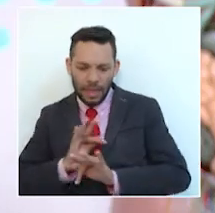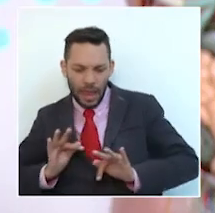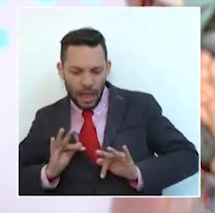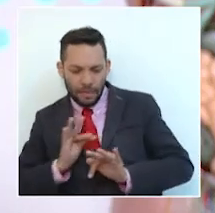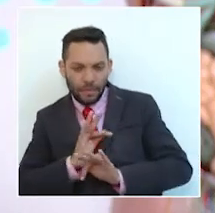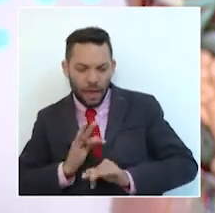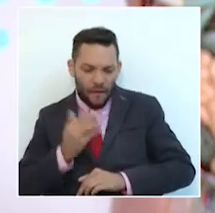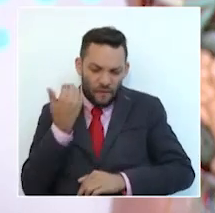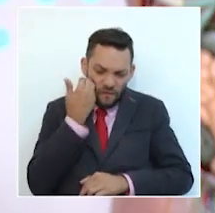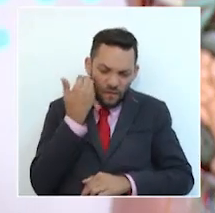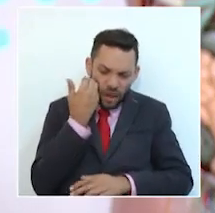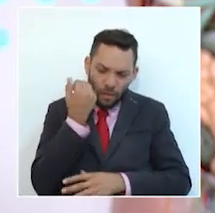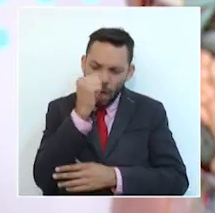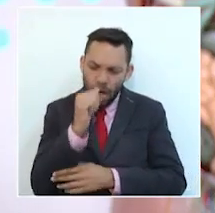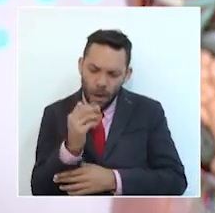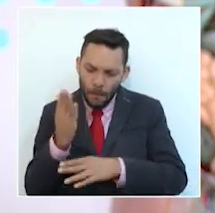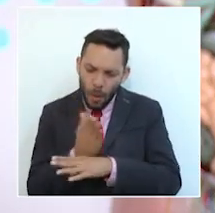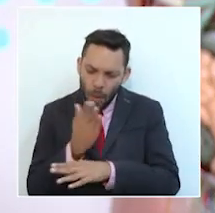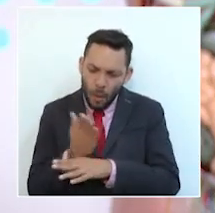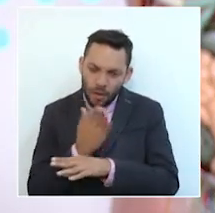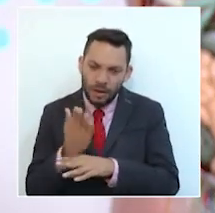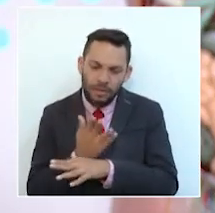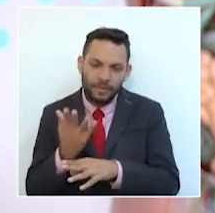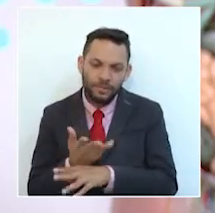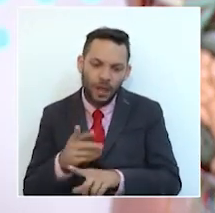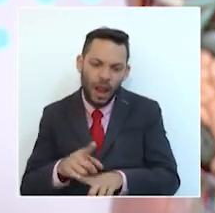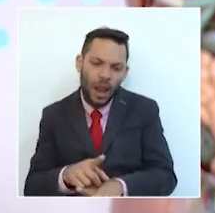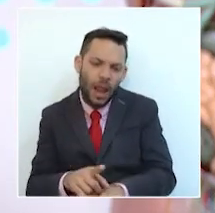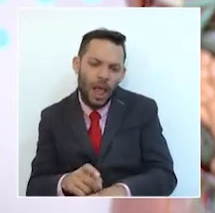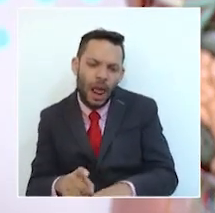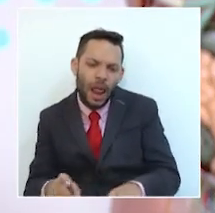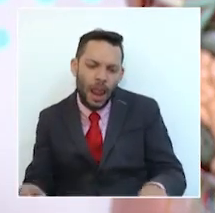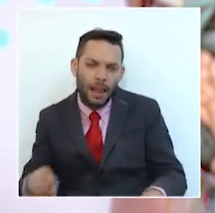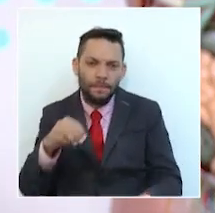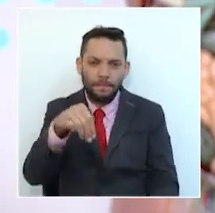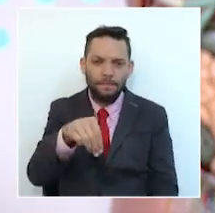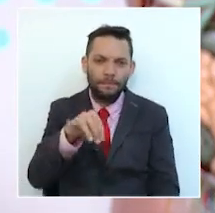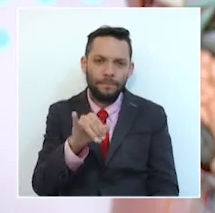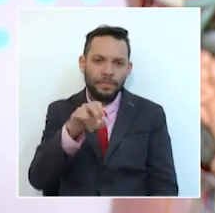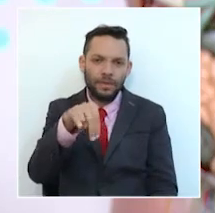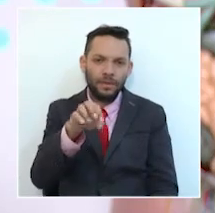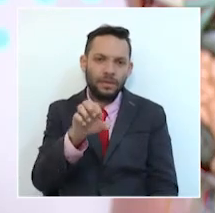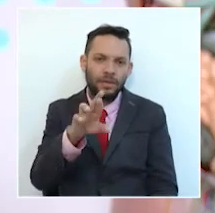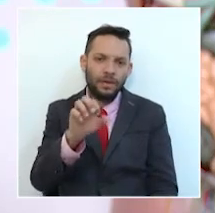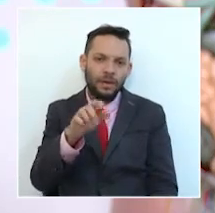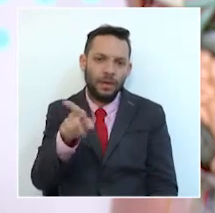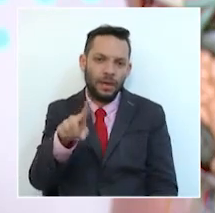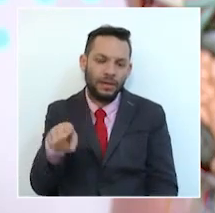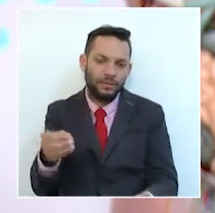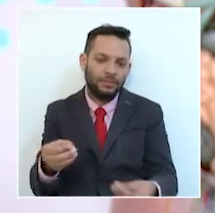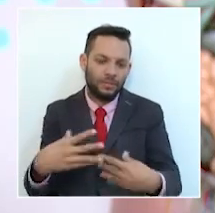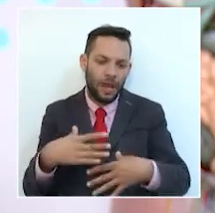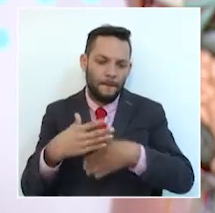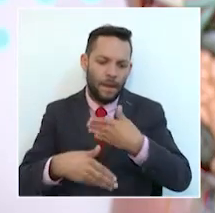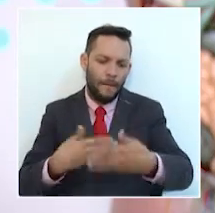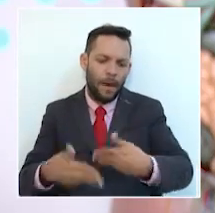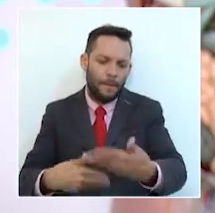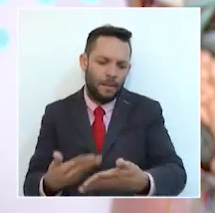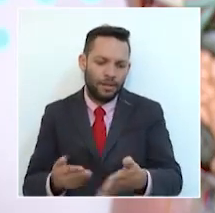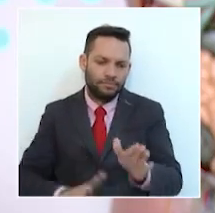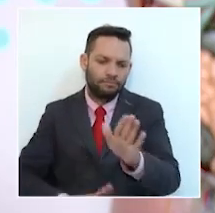porque esa riqueza que tenemos de minerales van a ser fundamentales para numerosos procesos la hidrología médica